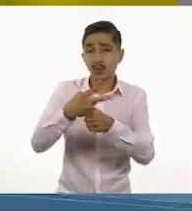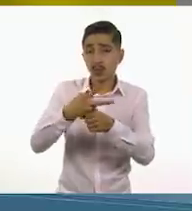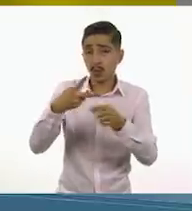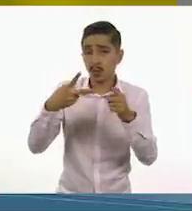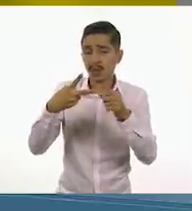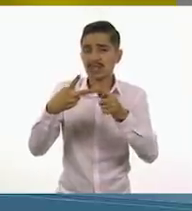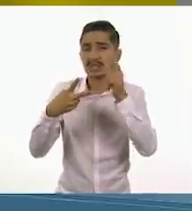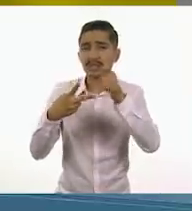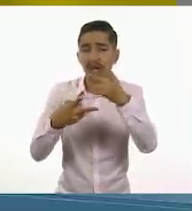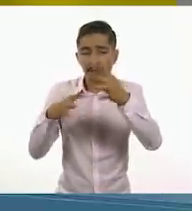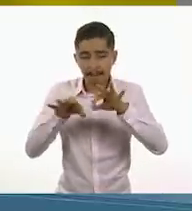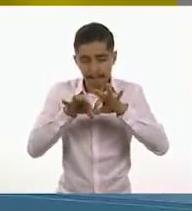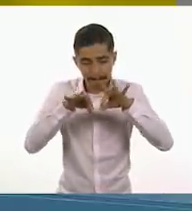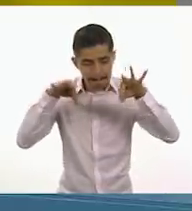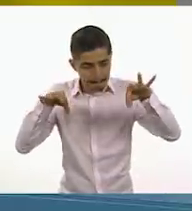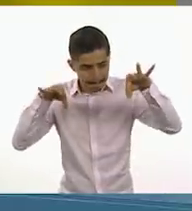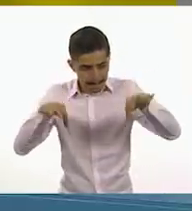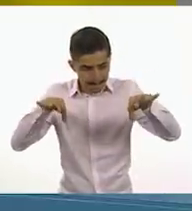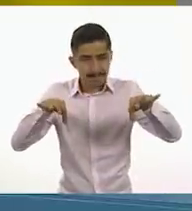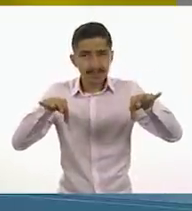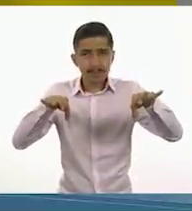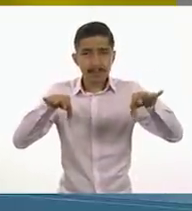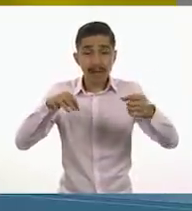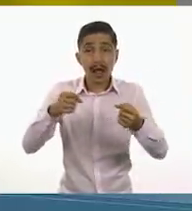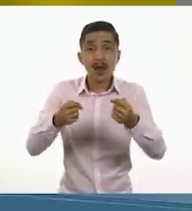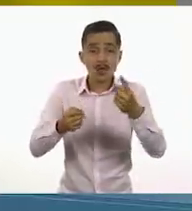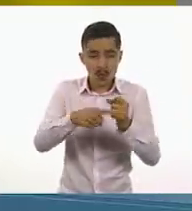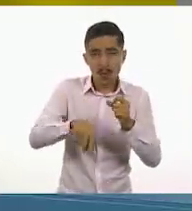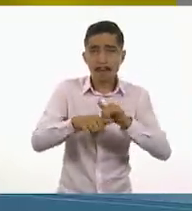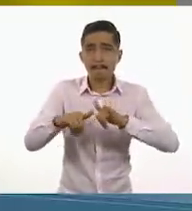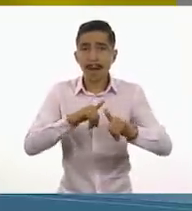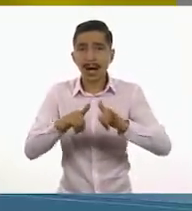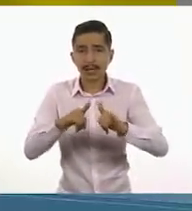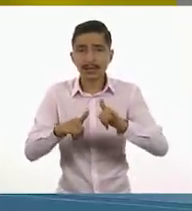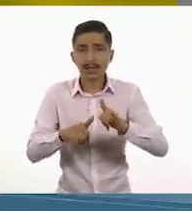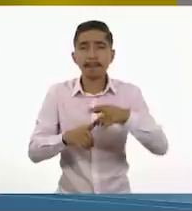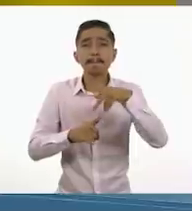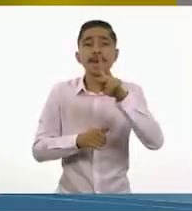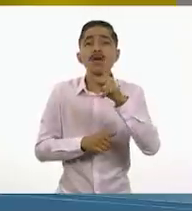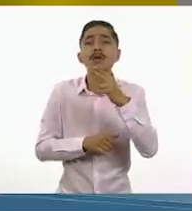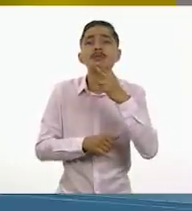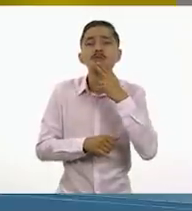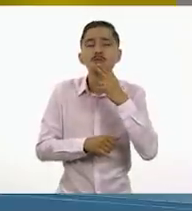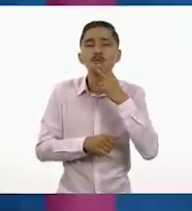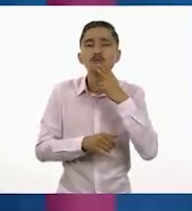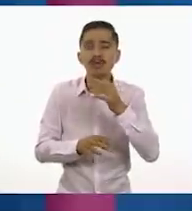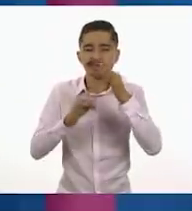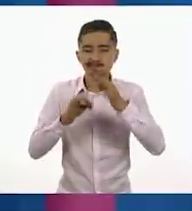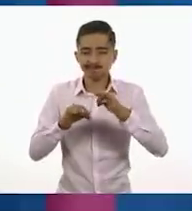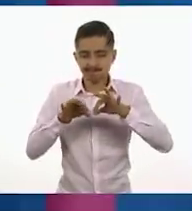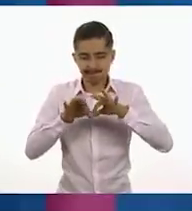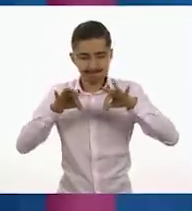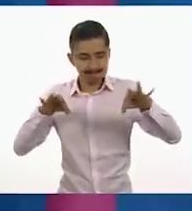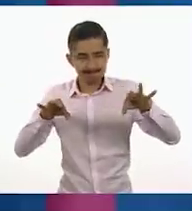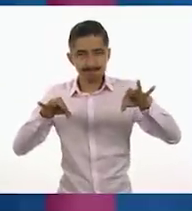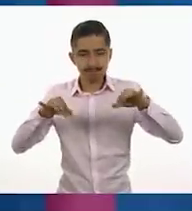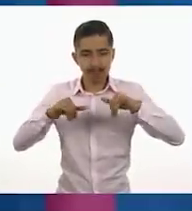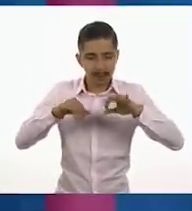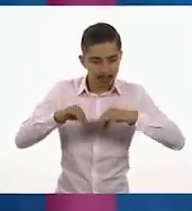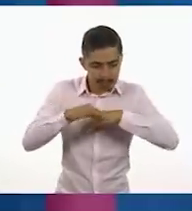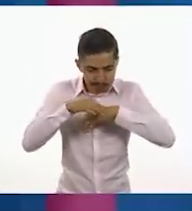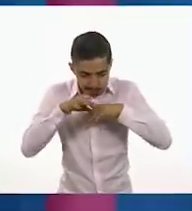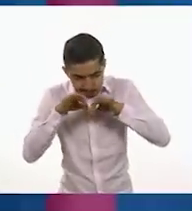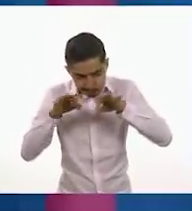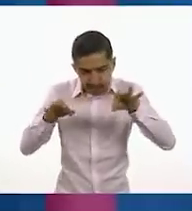medir y calcular distancias en algunos mapas, pero ahora con el uso de la escala numérica. Muy bien. ¿Y entonces qué materiales